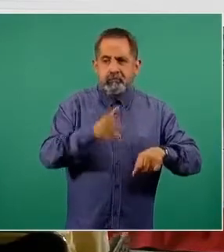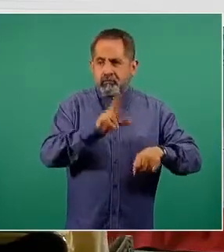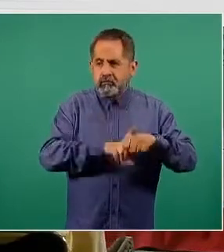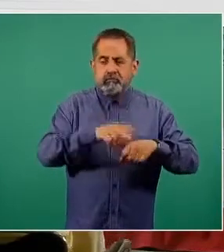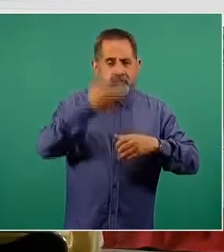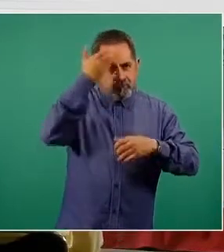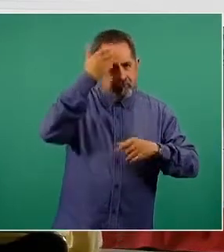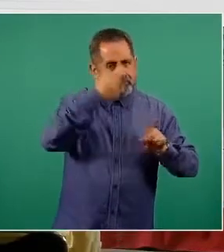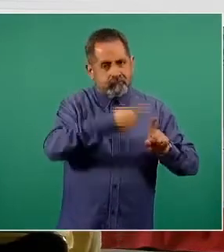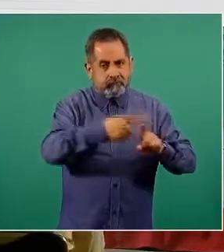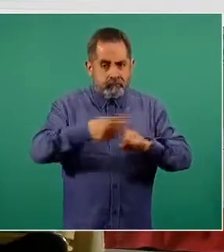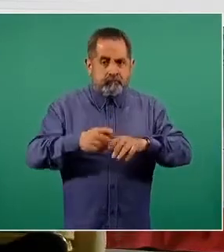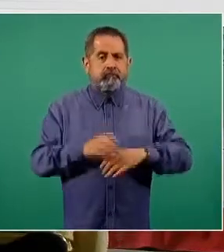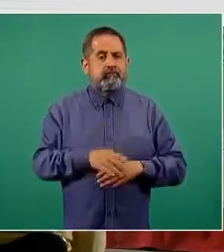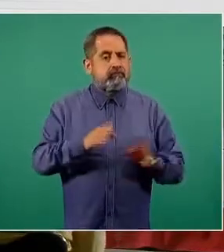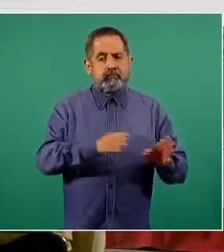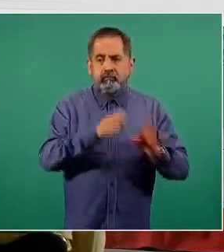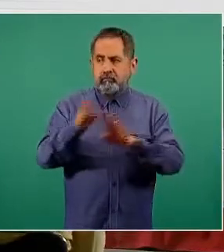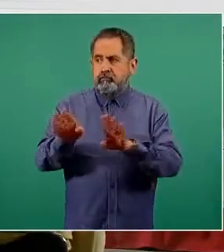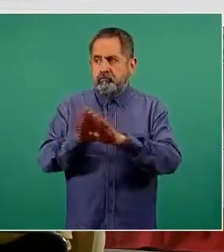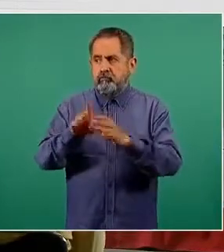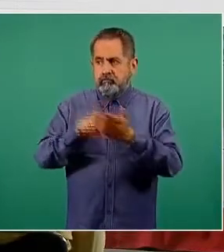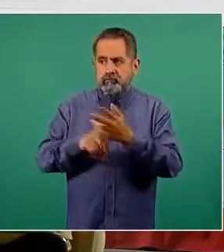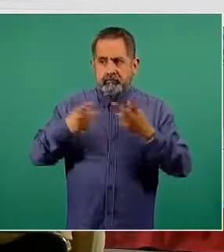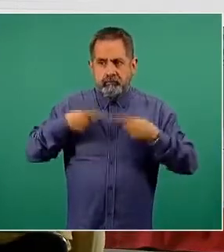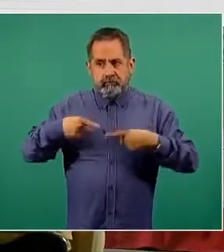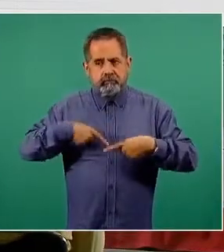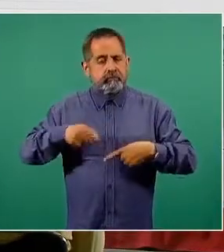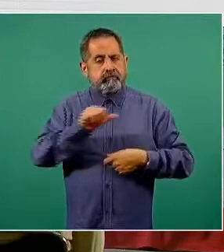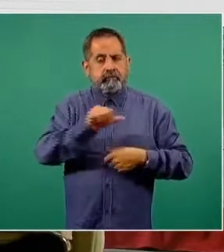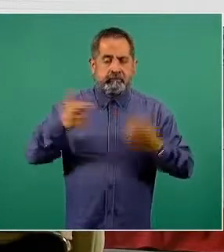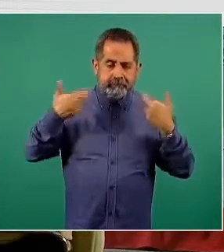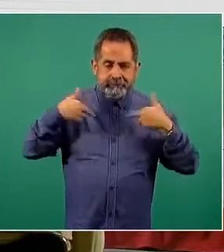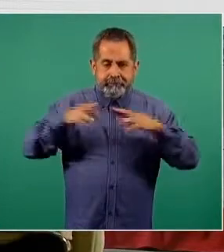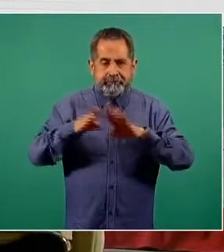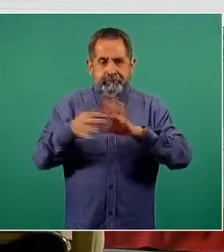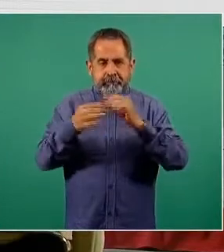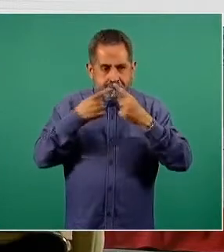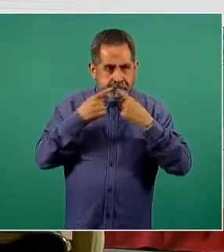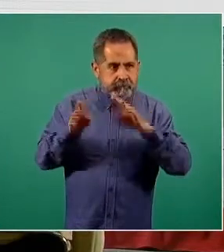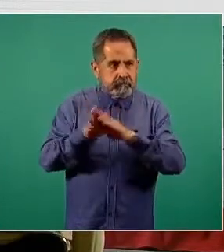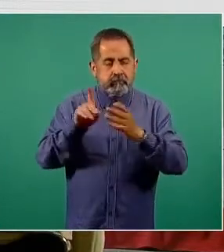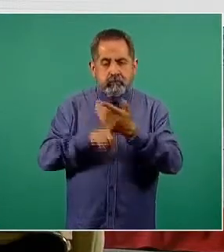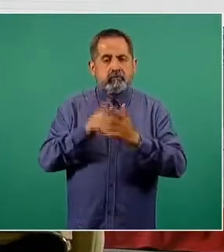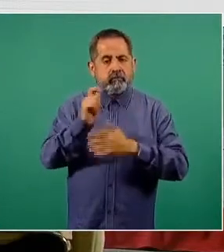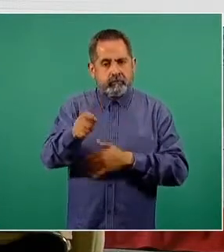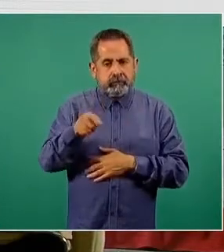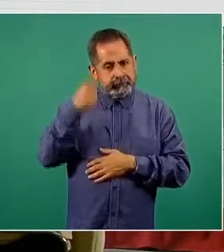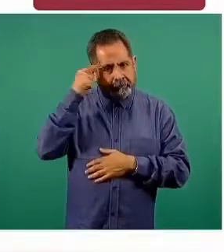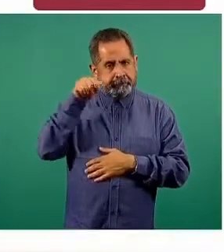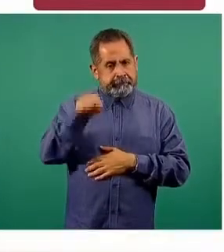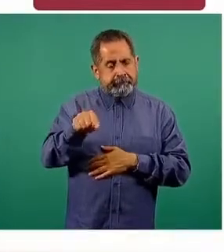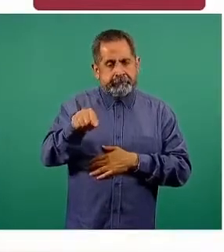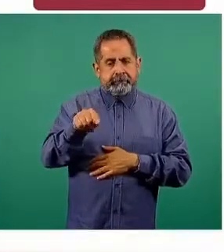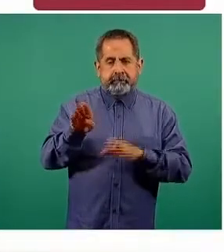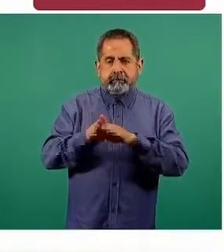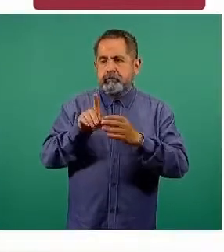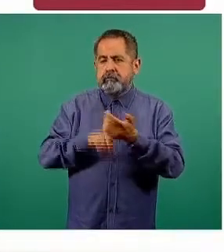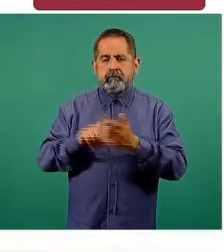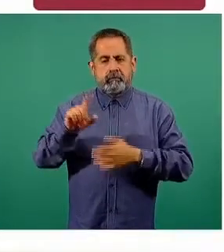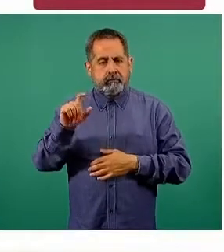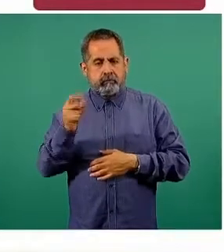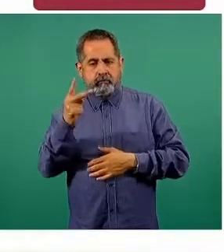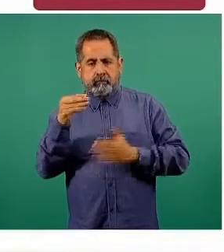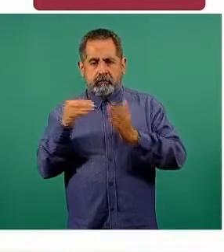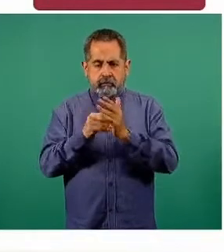calibración. Posteriormente tenemos al personal educativo, en donde solo tuvimos este pequeño conglomerado de un poco más de